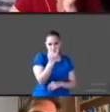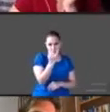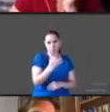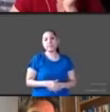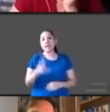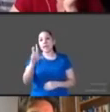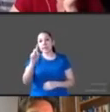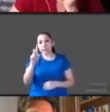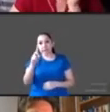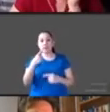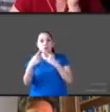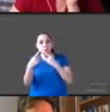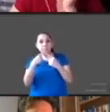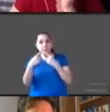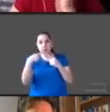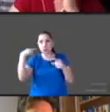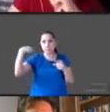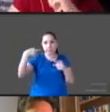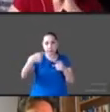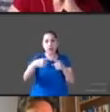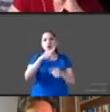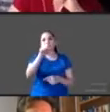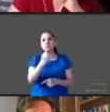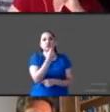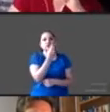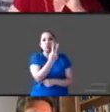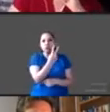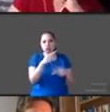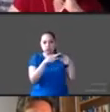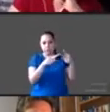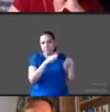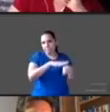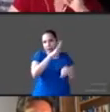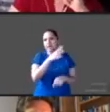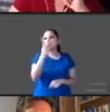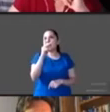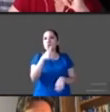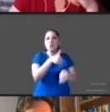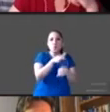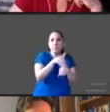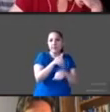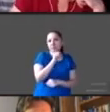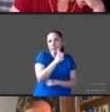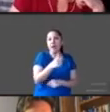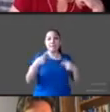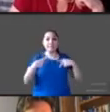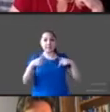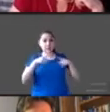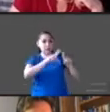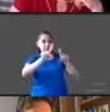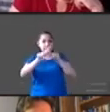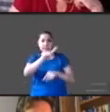adicionales que no les pusimos número, digamos 32, 137 especialistas y más de